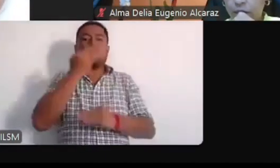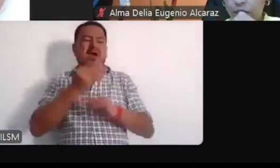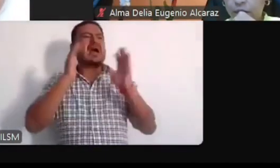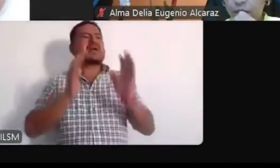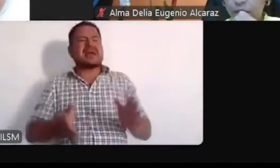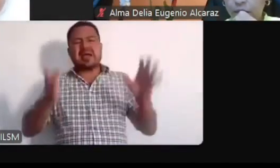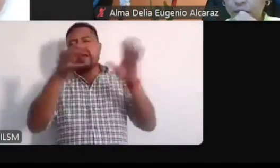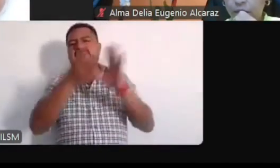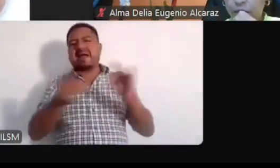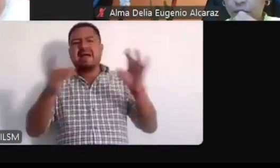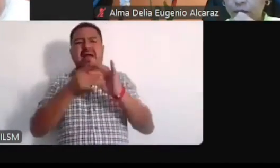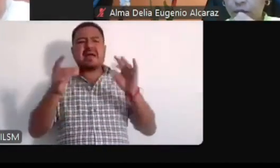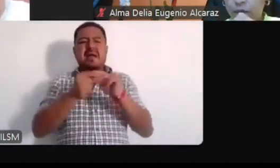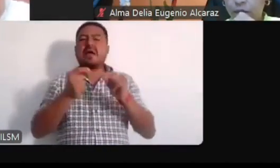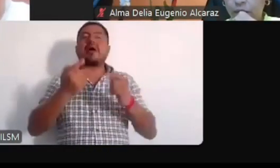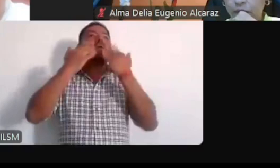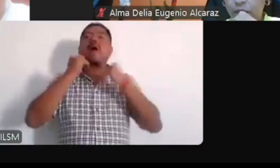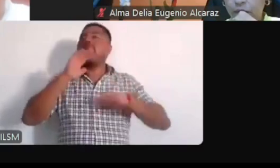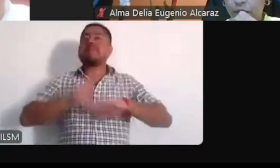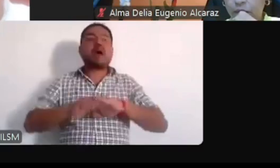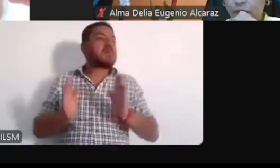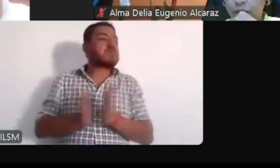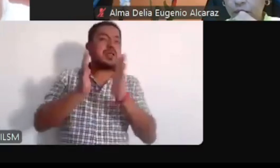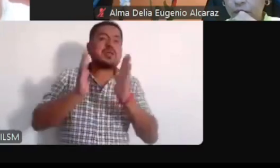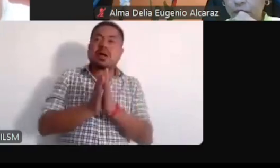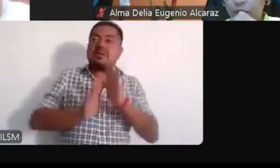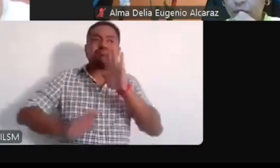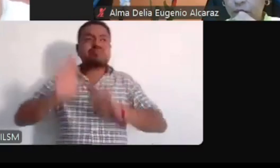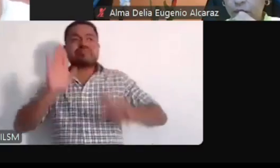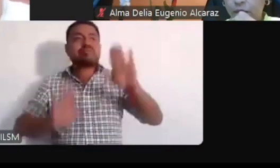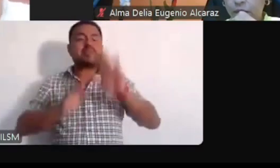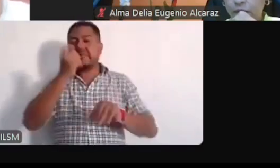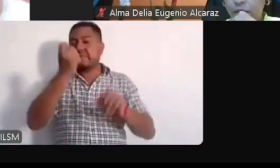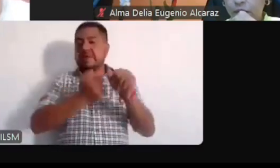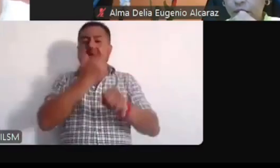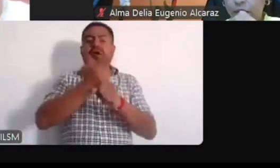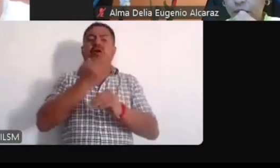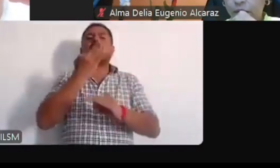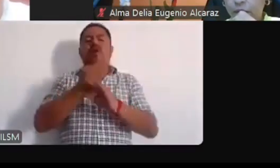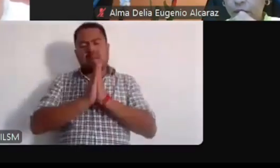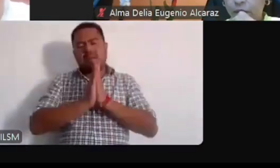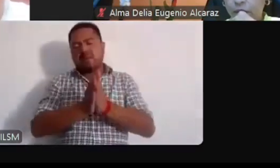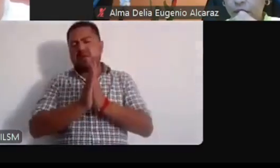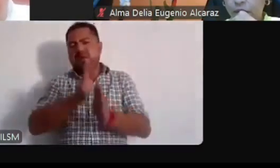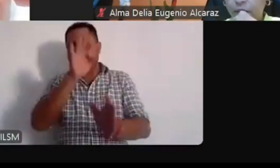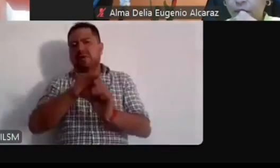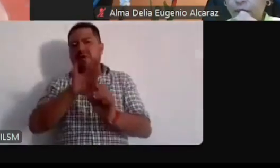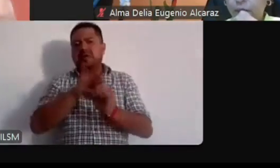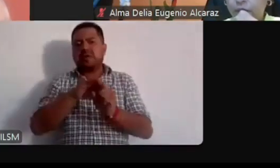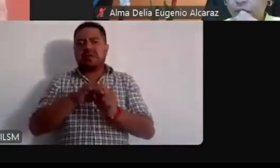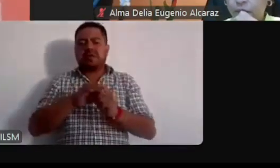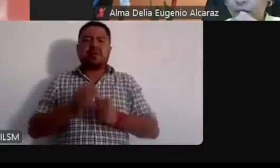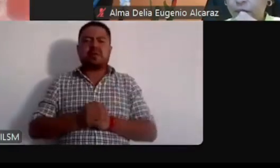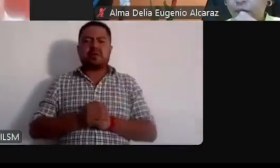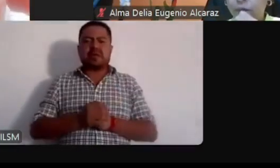cuenta No habiendo participaciones señor secretario le solicito t la vota